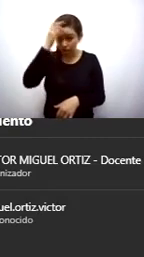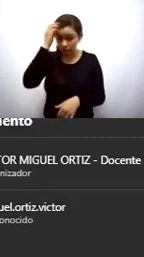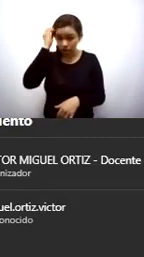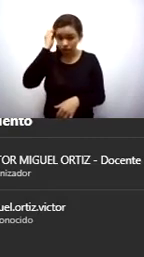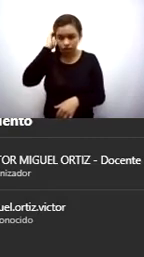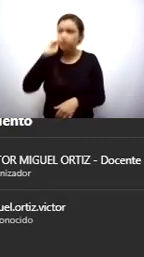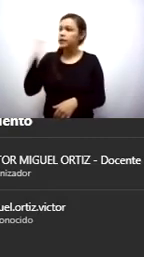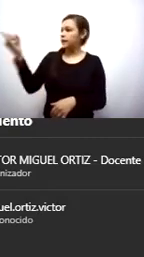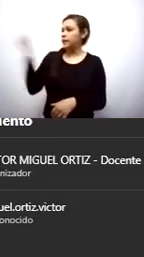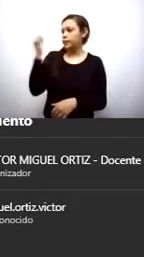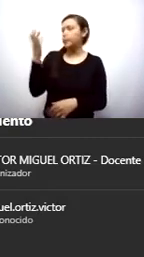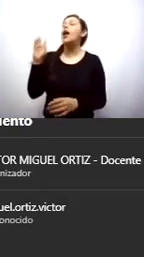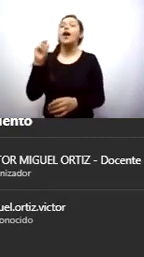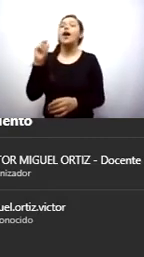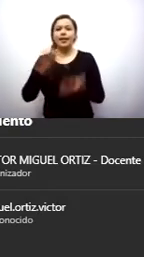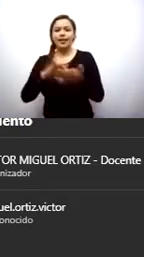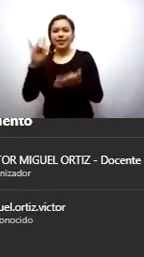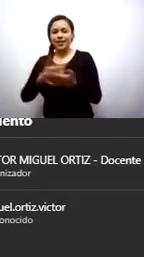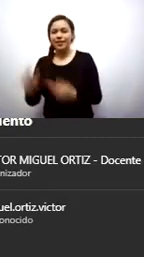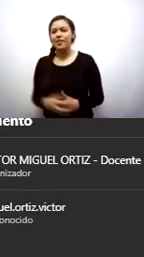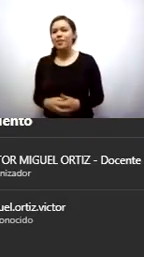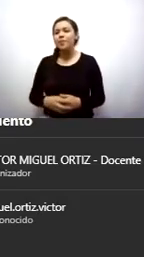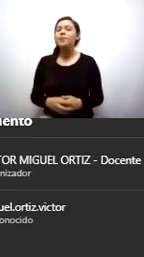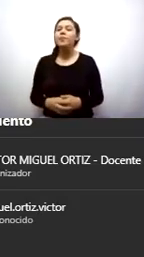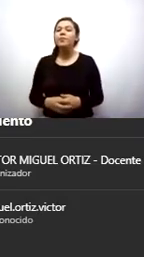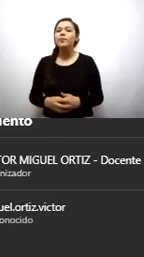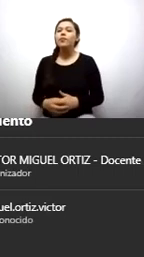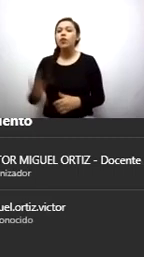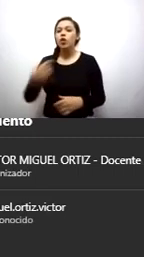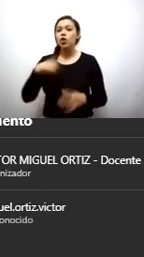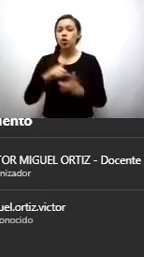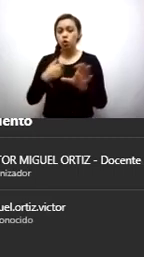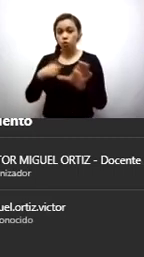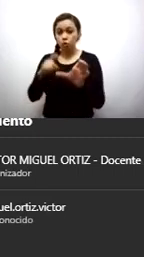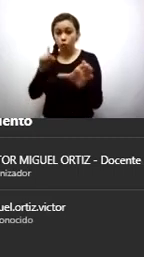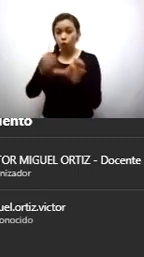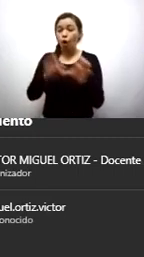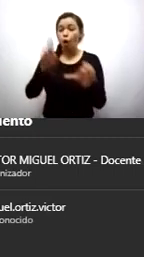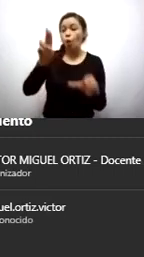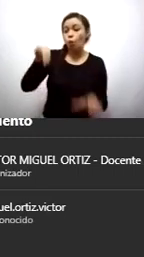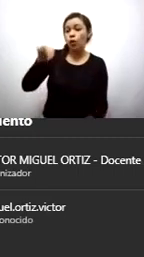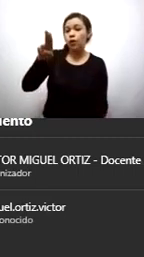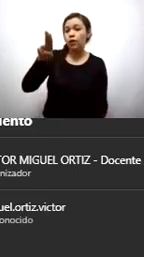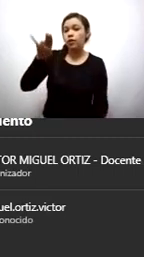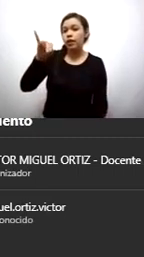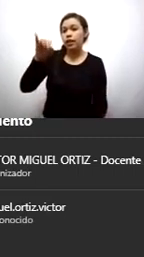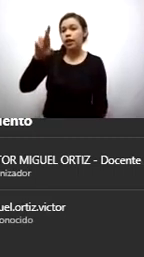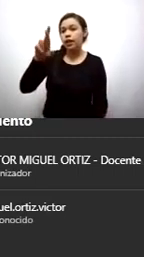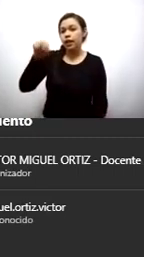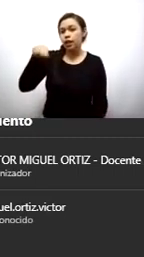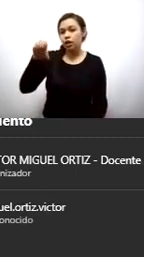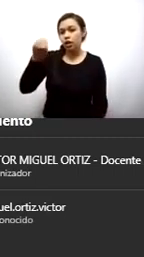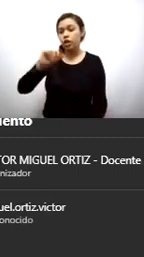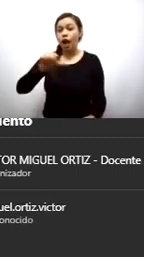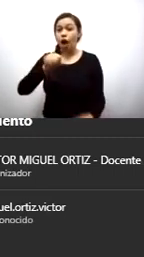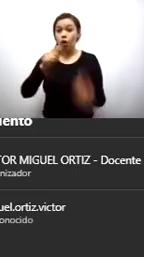Sí. Ok, muchas gracias. Entonces, justamente aquí ya le damos unirnos y nos va a abrir otra interfaz. Esta ya va